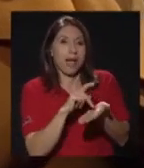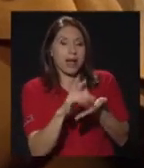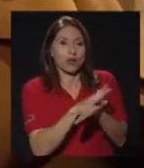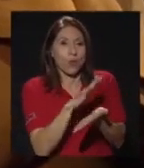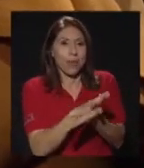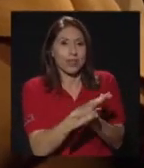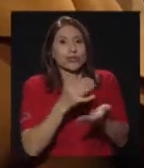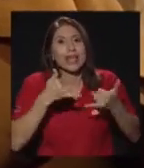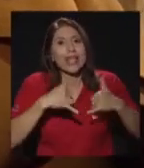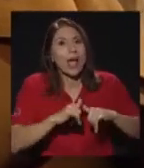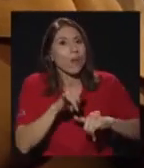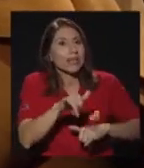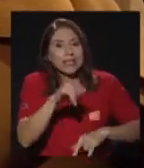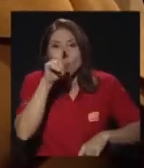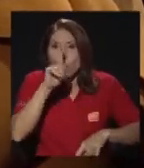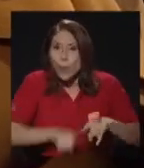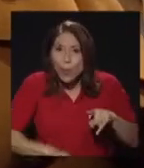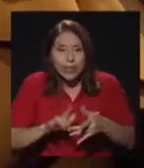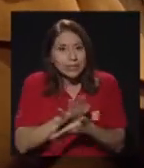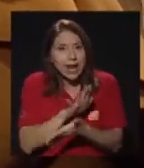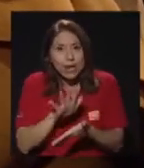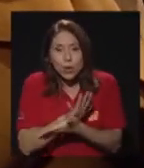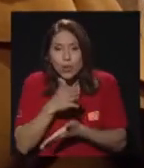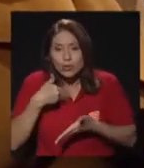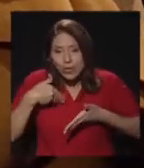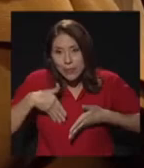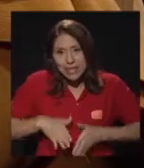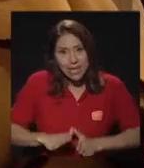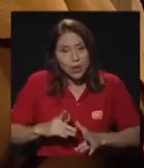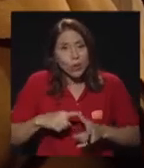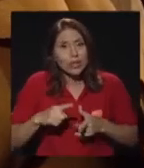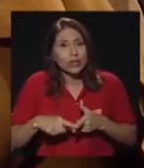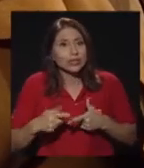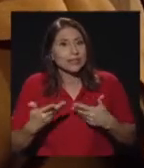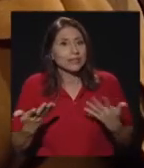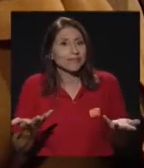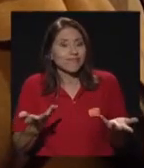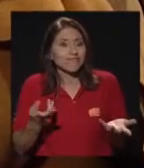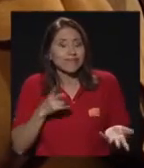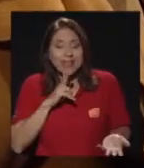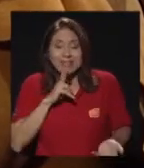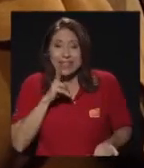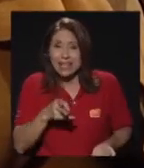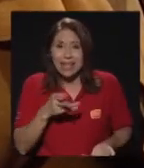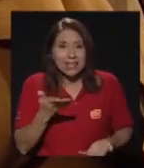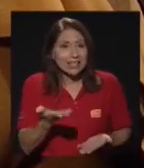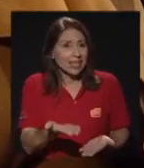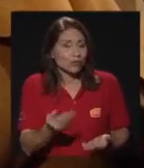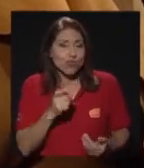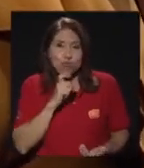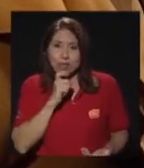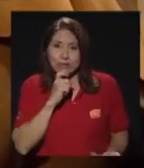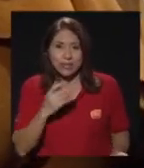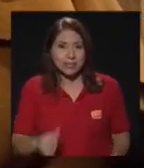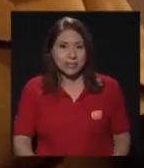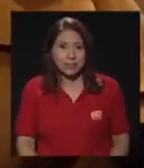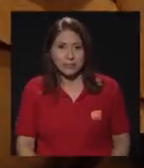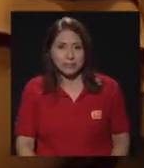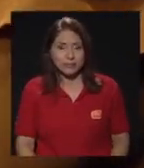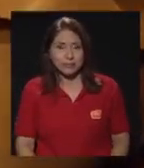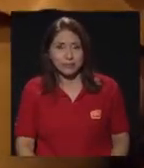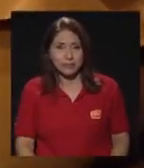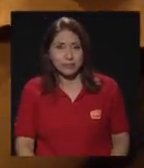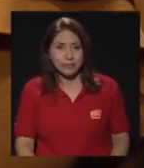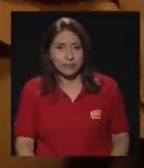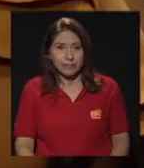pude sacarle documento a mi hijo. Entonces, y ahí, la verdad es que en eso es muy difícil. Okay.